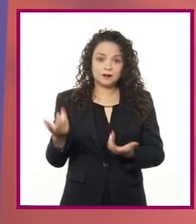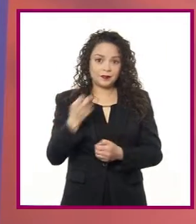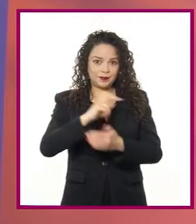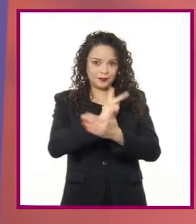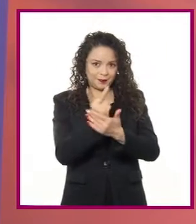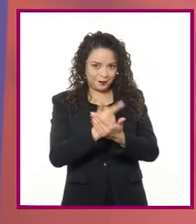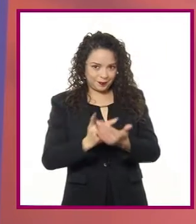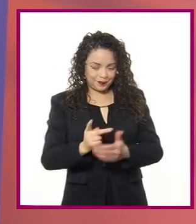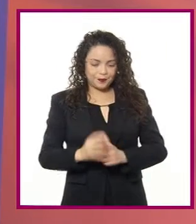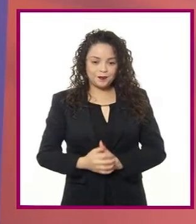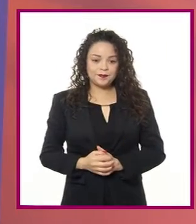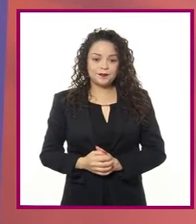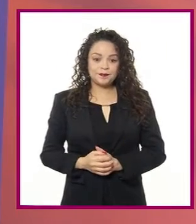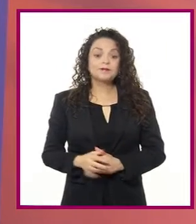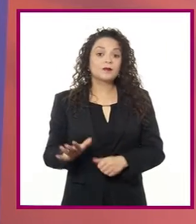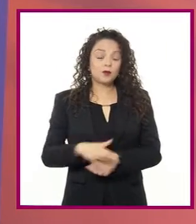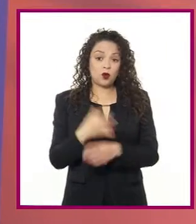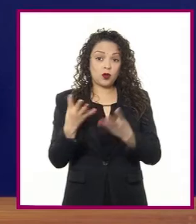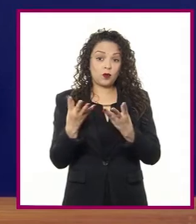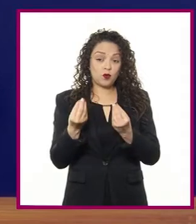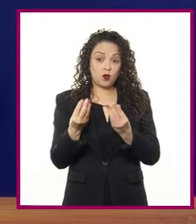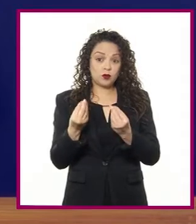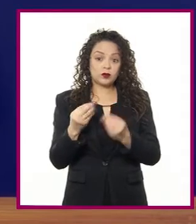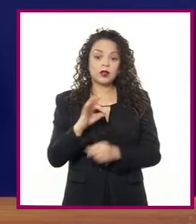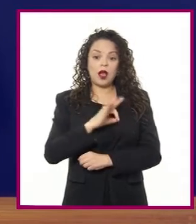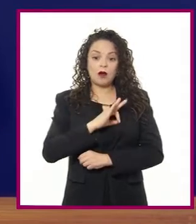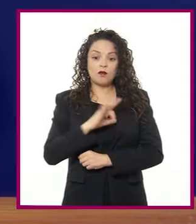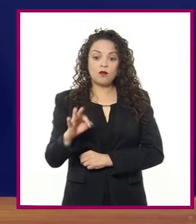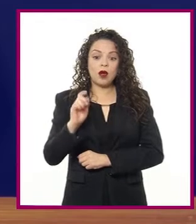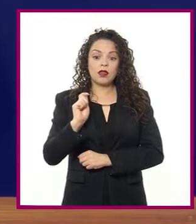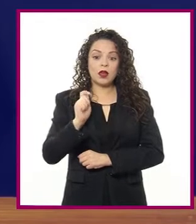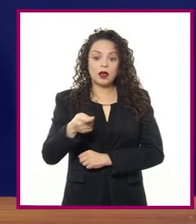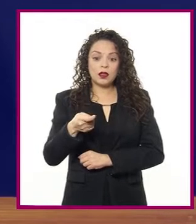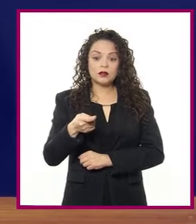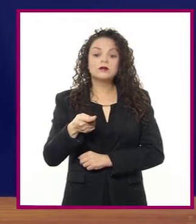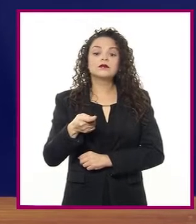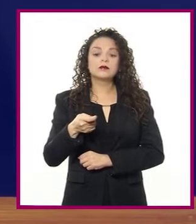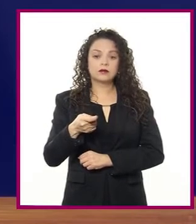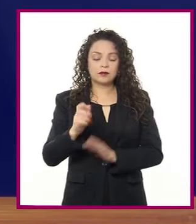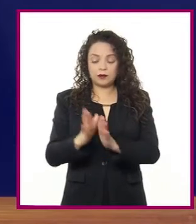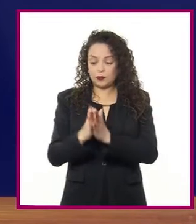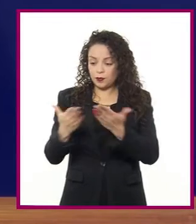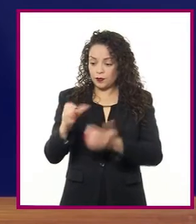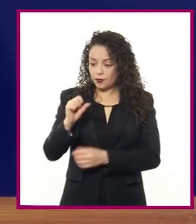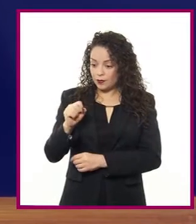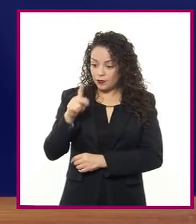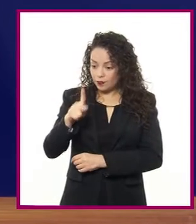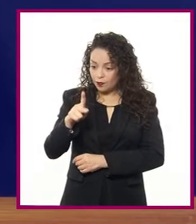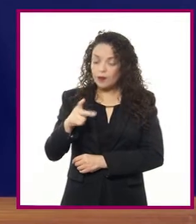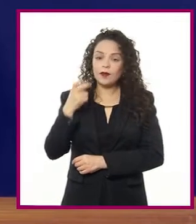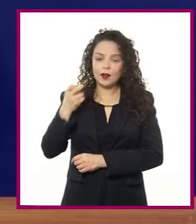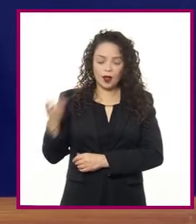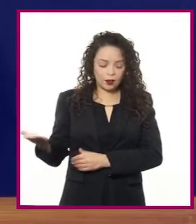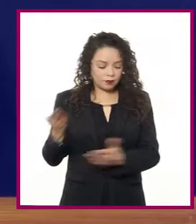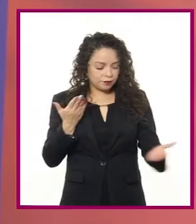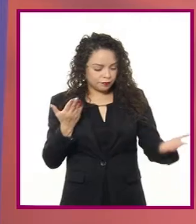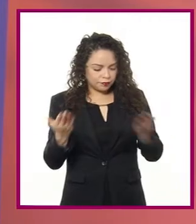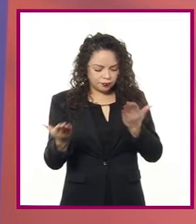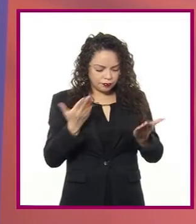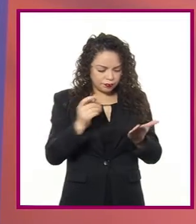sesión, pues muchas de estas las podrán resolver al momento de consultar su libro de texto y revisar sus